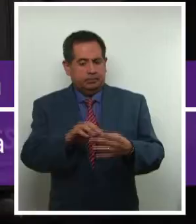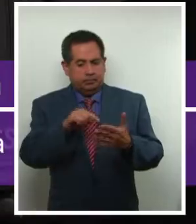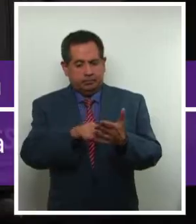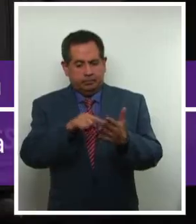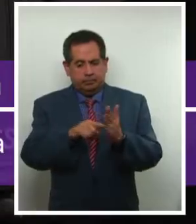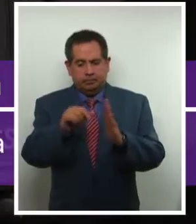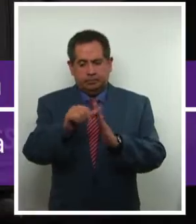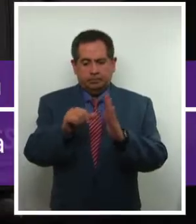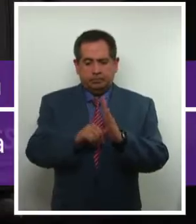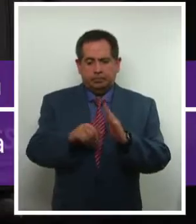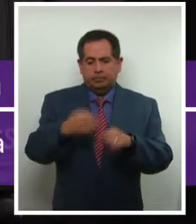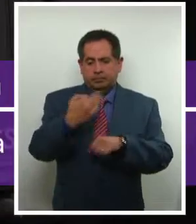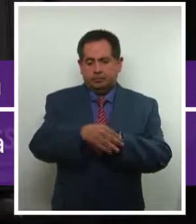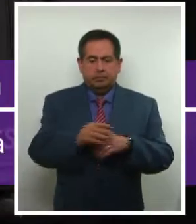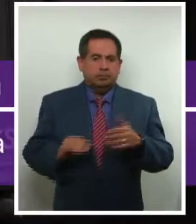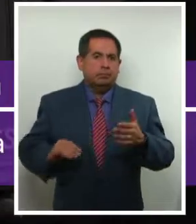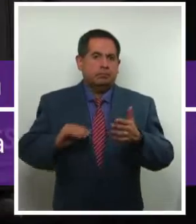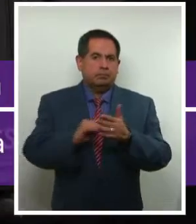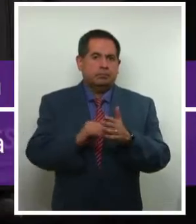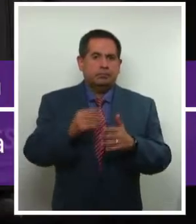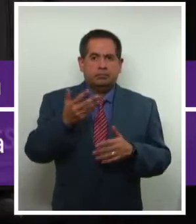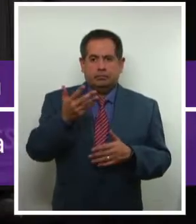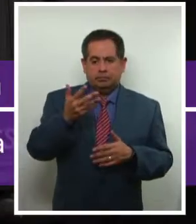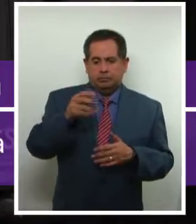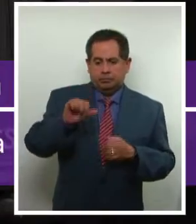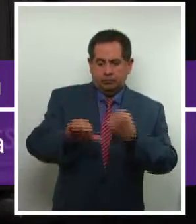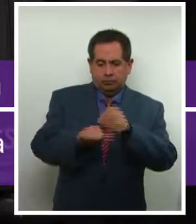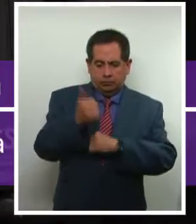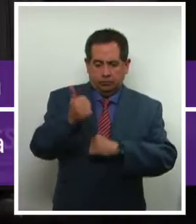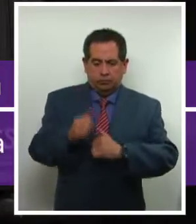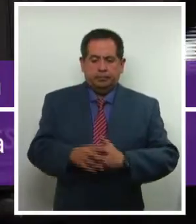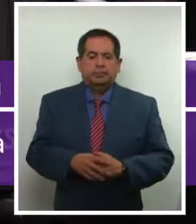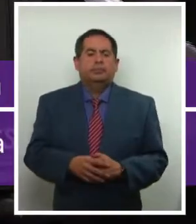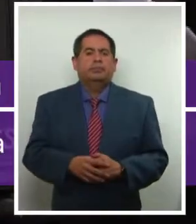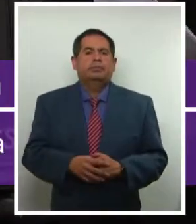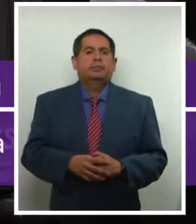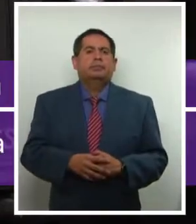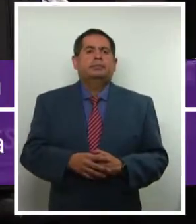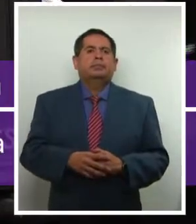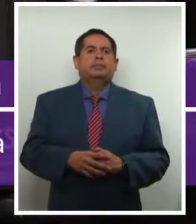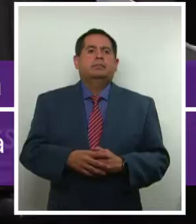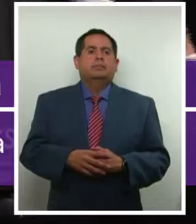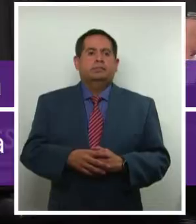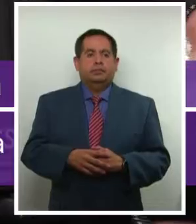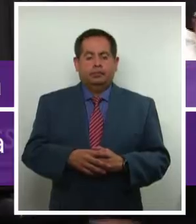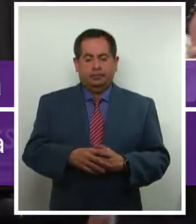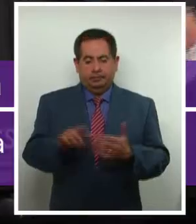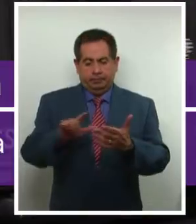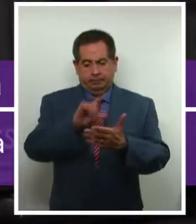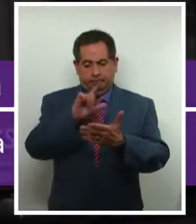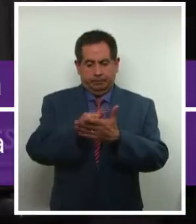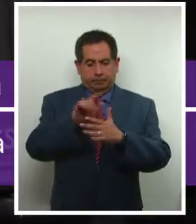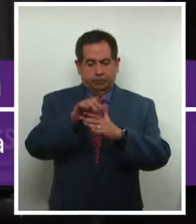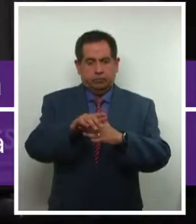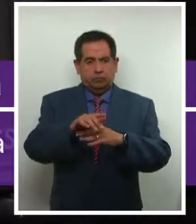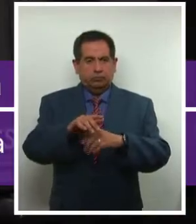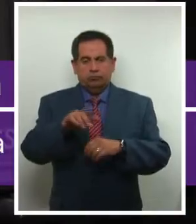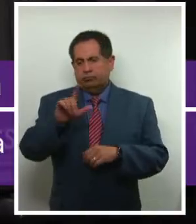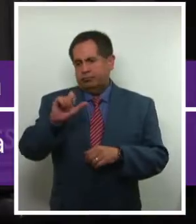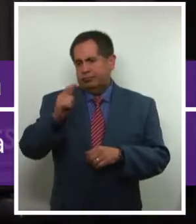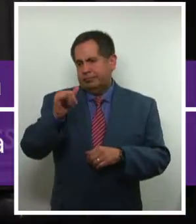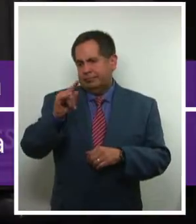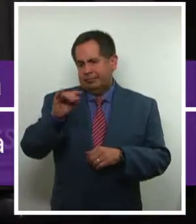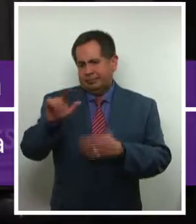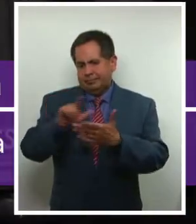al artículo transitorio 11º. Las leyes relativas al Poder